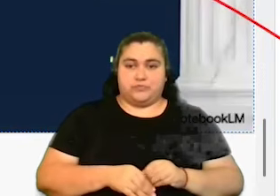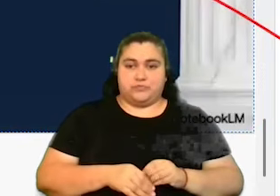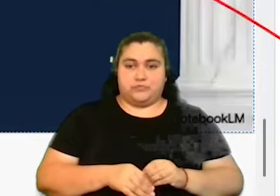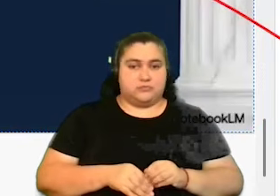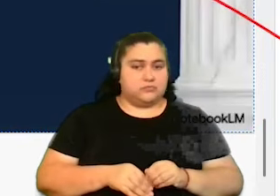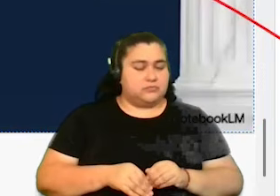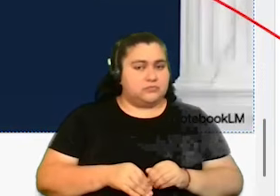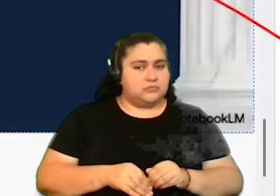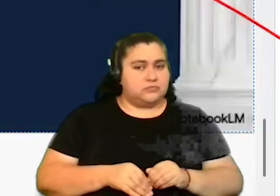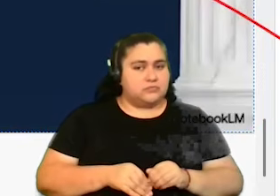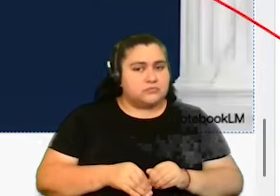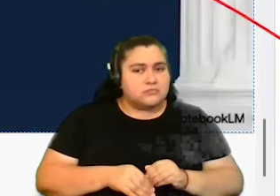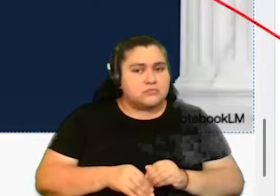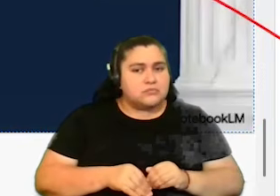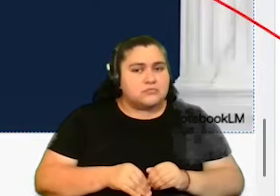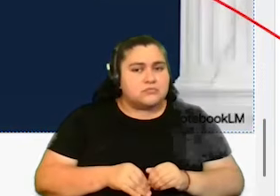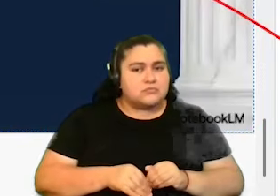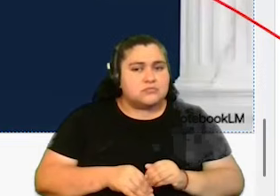Que tenga